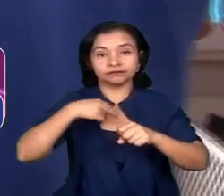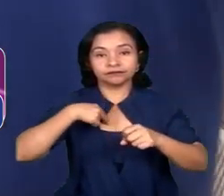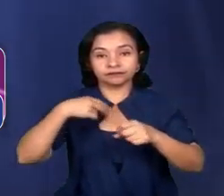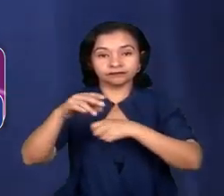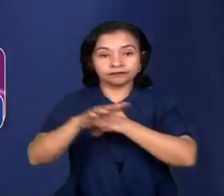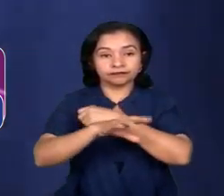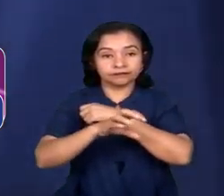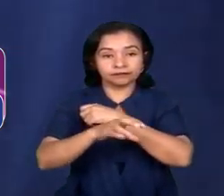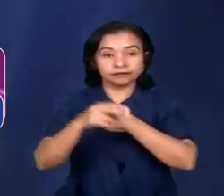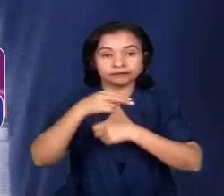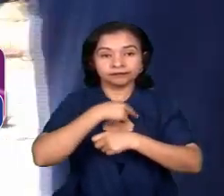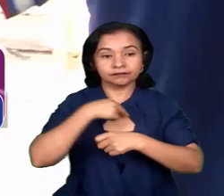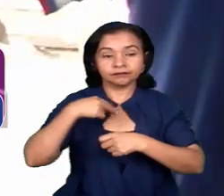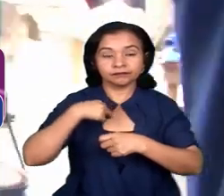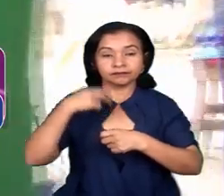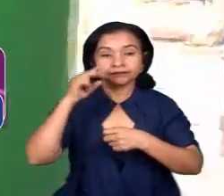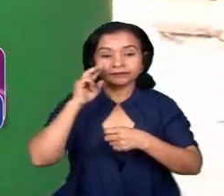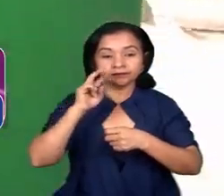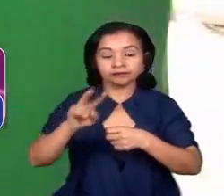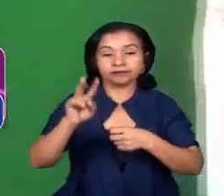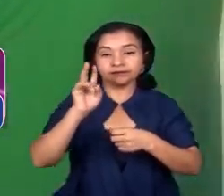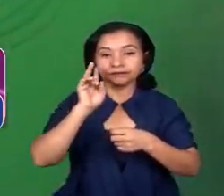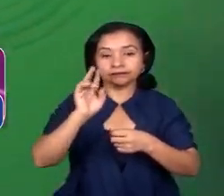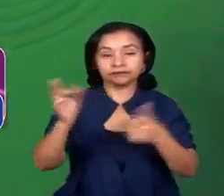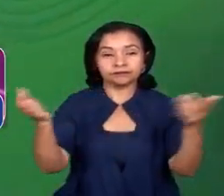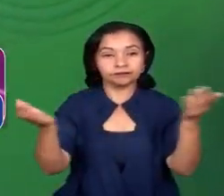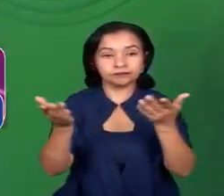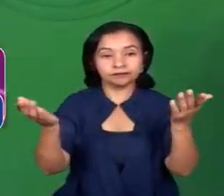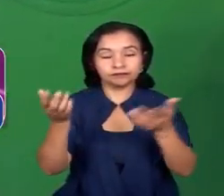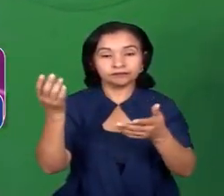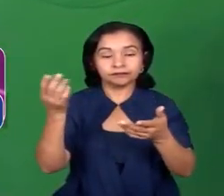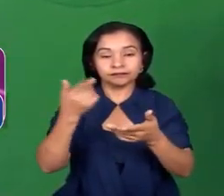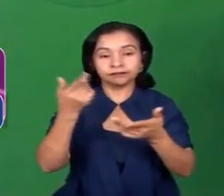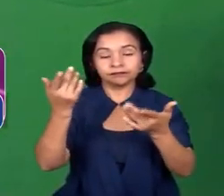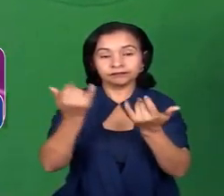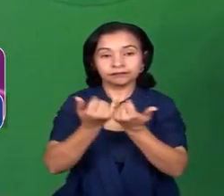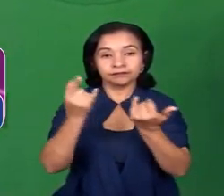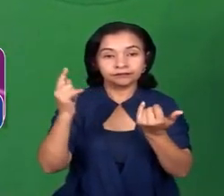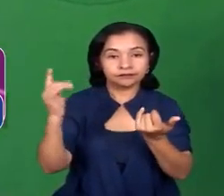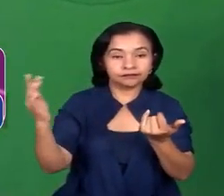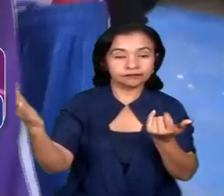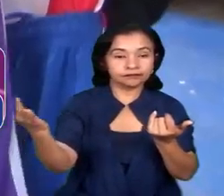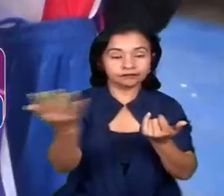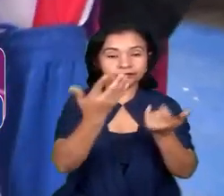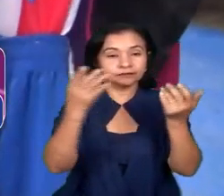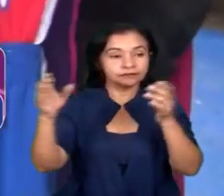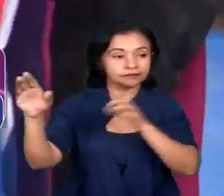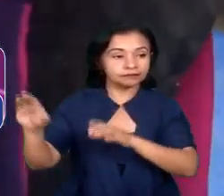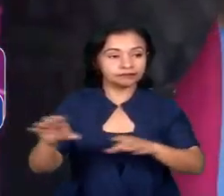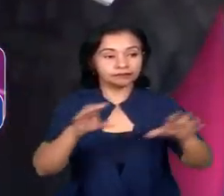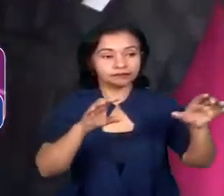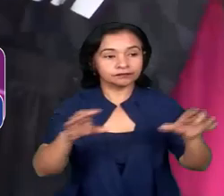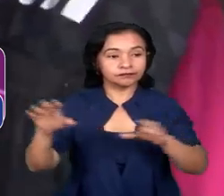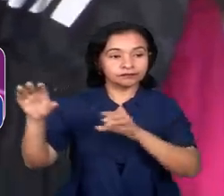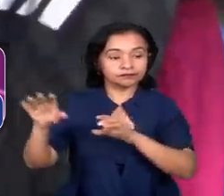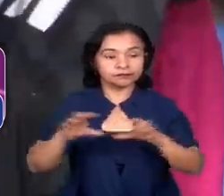delincuencia, hemos venido viendo cómo se ha venido bajando todo lo que es esa actividad, y nosotros hemos ido creciendo en